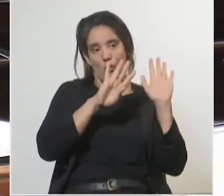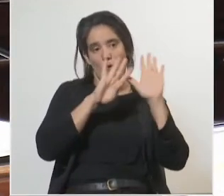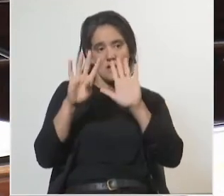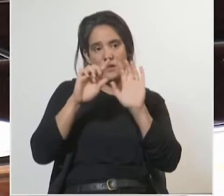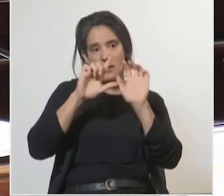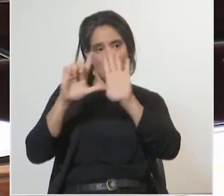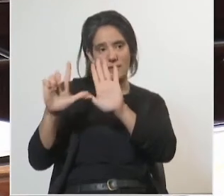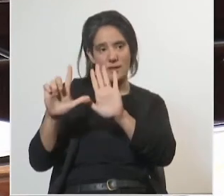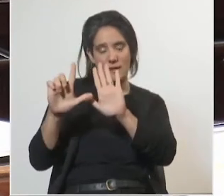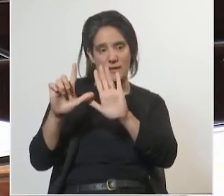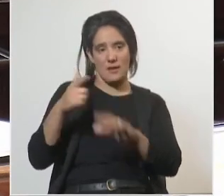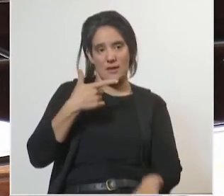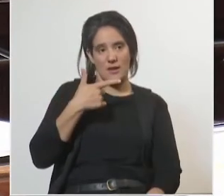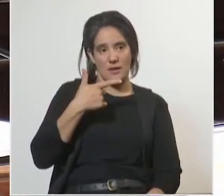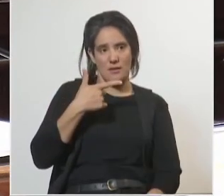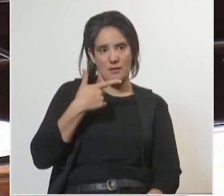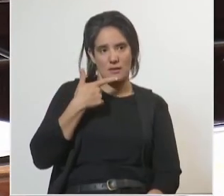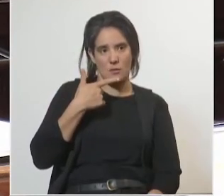17.897 de